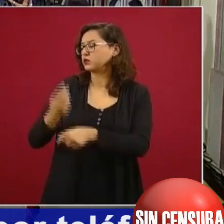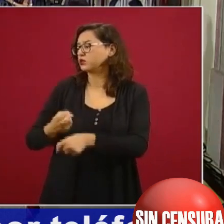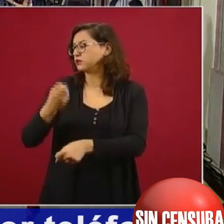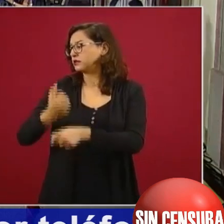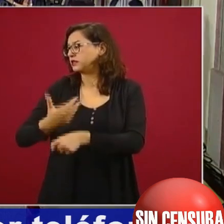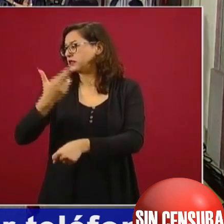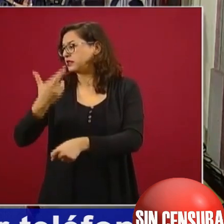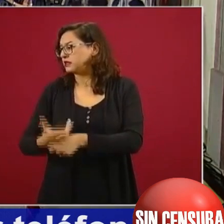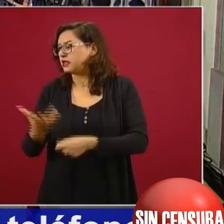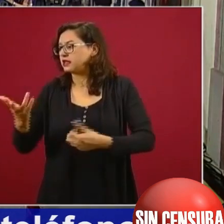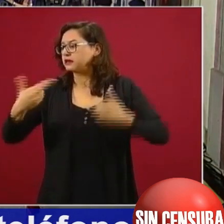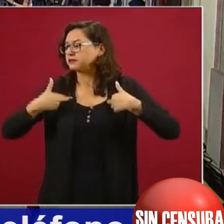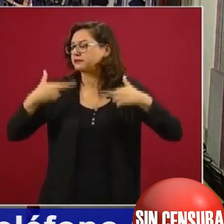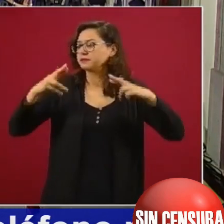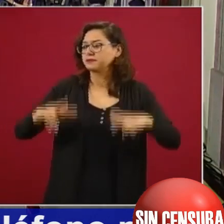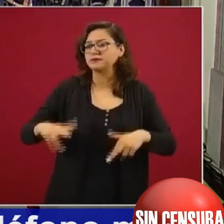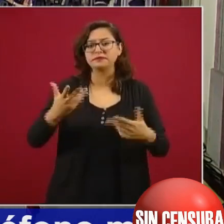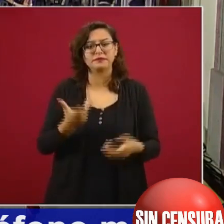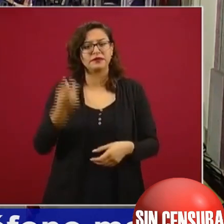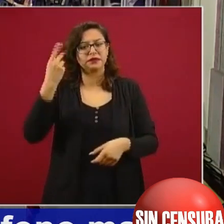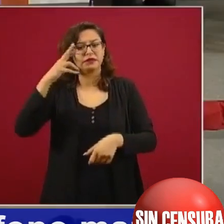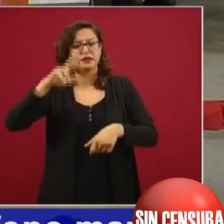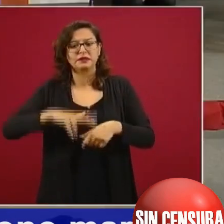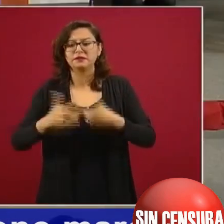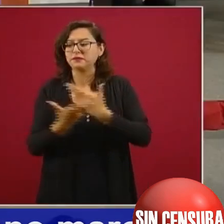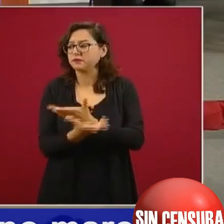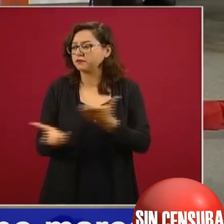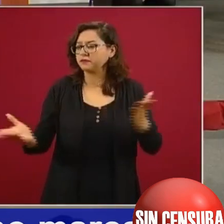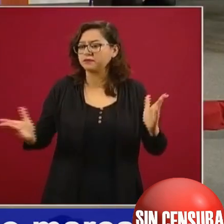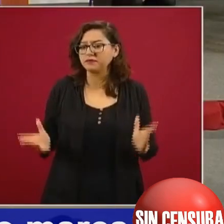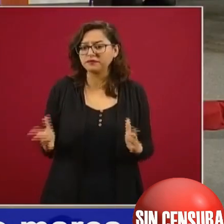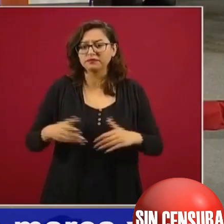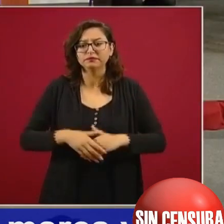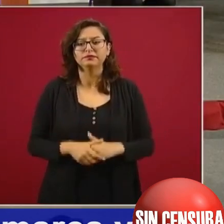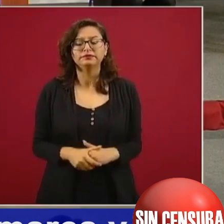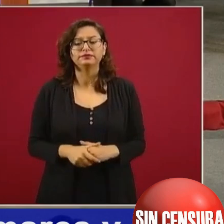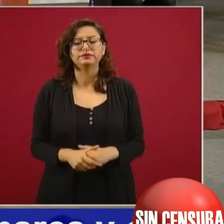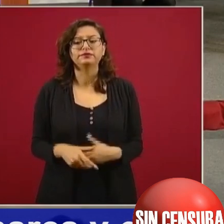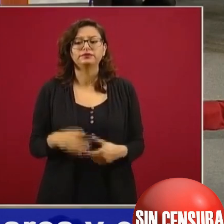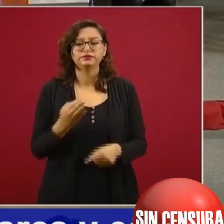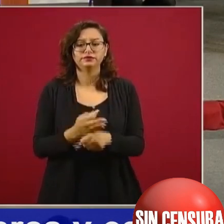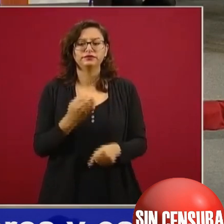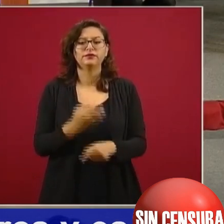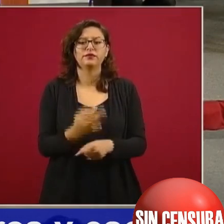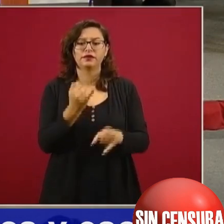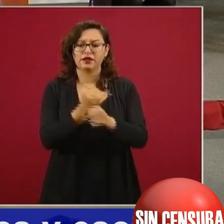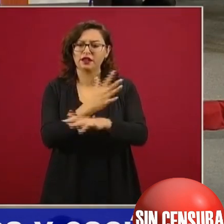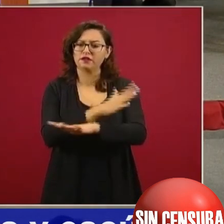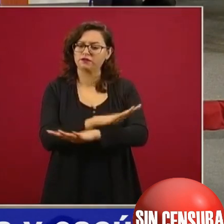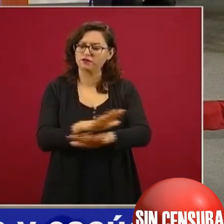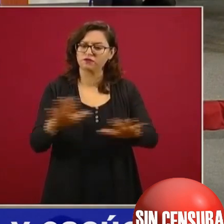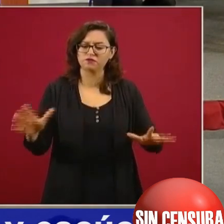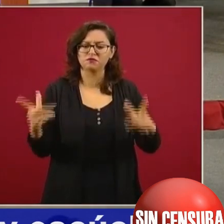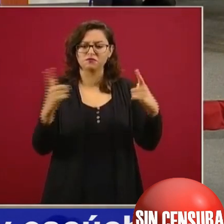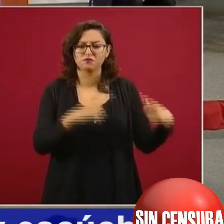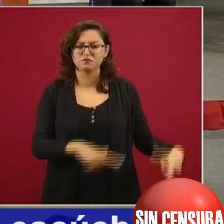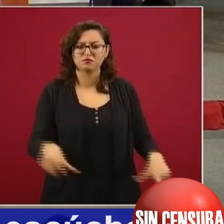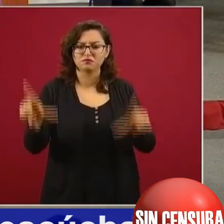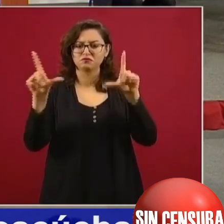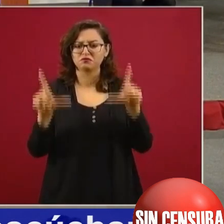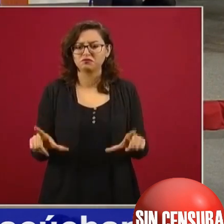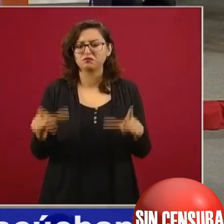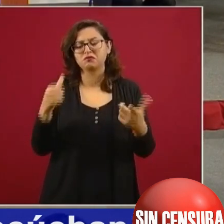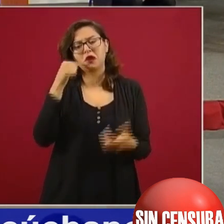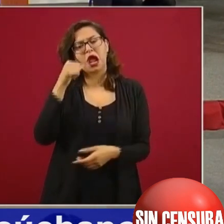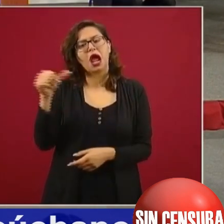tengan ustedes. Vamos a presentar entonces el informe técnico. Si me pasan la primera diapositiva, es al corte más